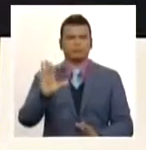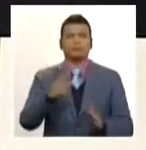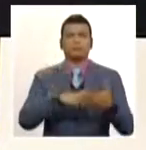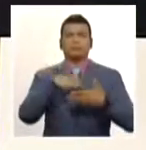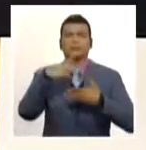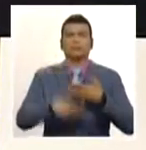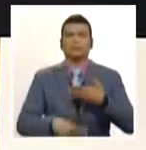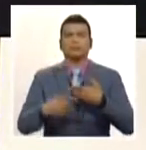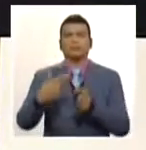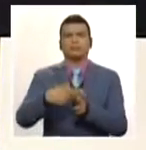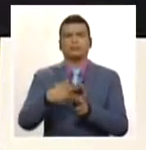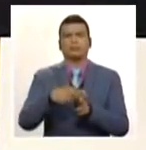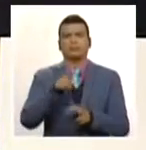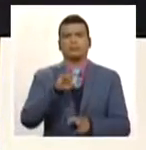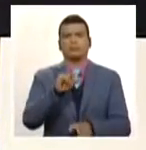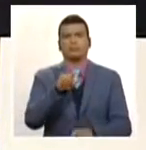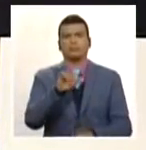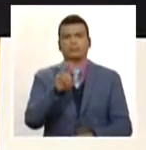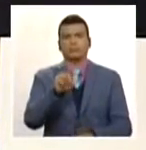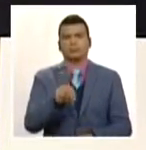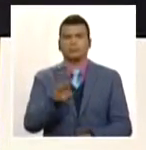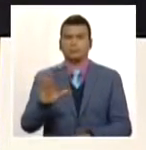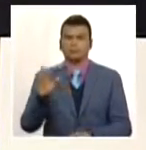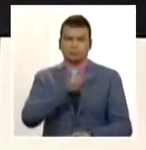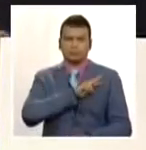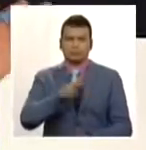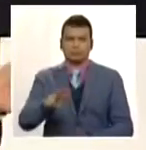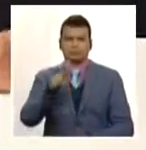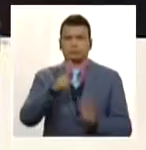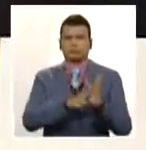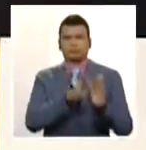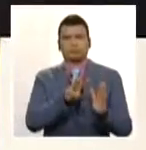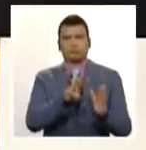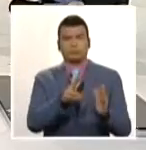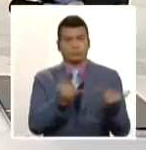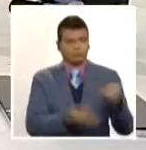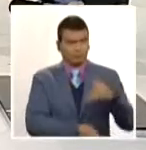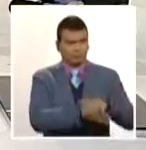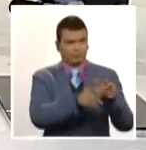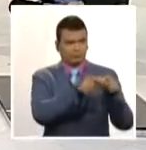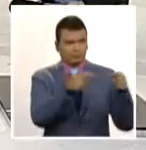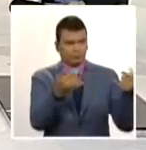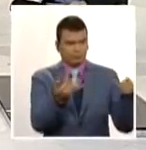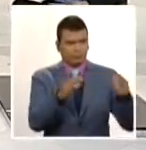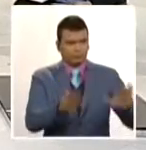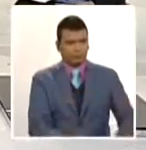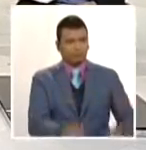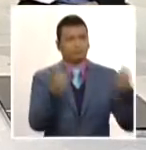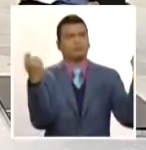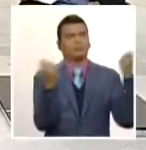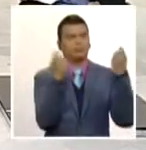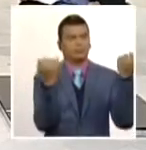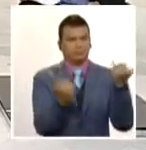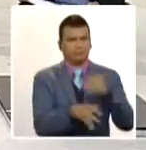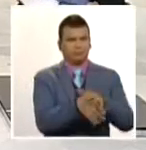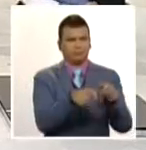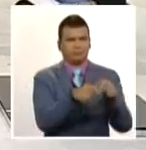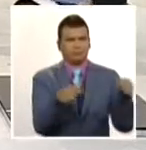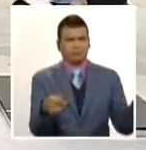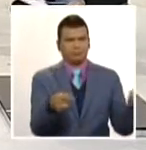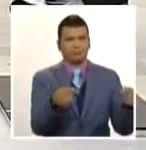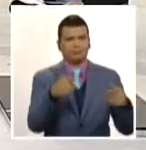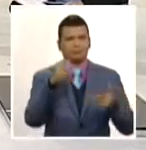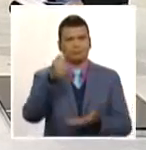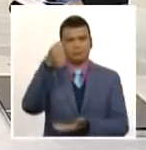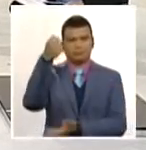proyecto que tiene por nombre Visión Valle del Cauca 2032. Ya volvemos también con usted, María Fernanda. Vamos a hacer nuestra primera pausa para comerciales y al regreso